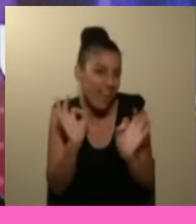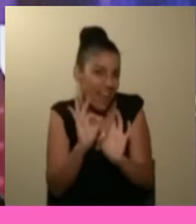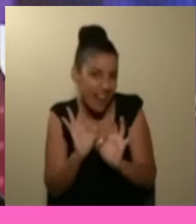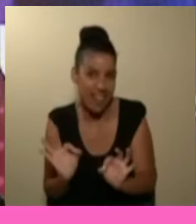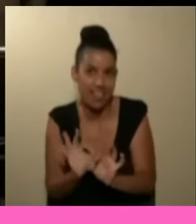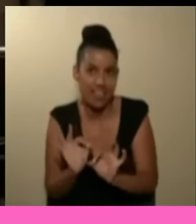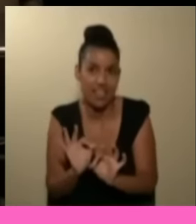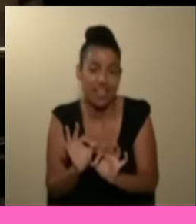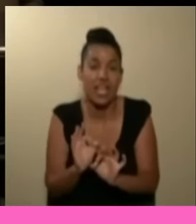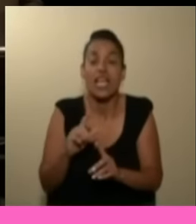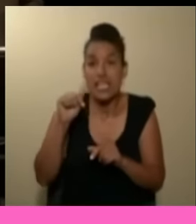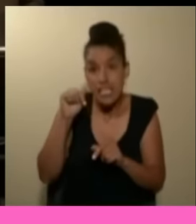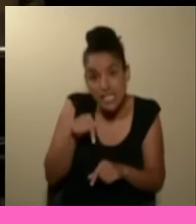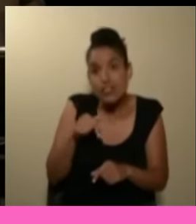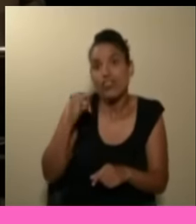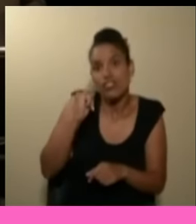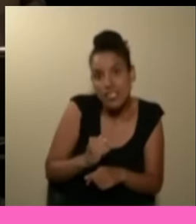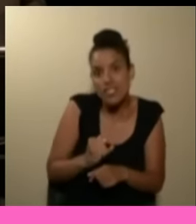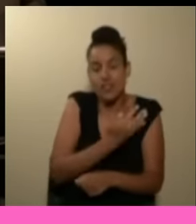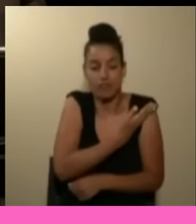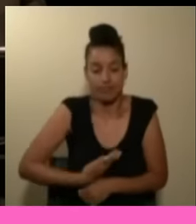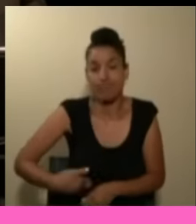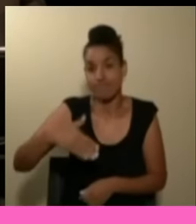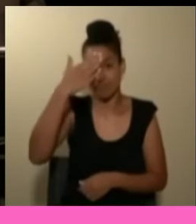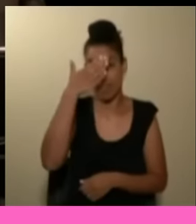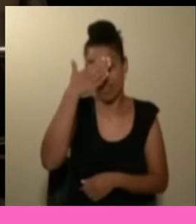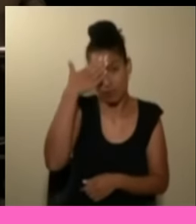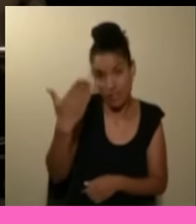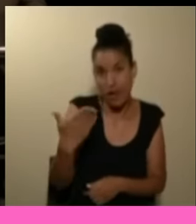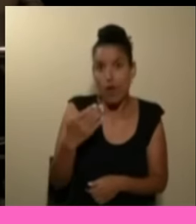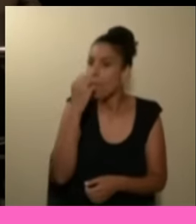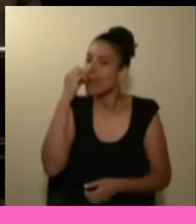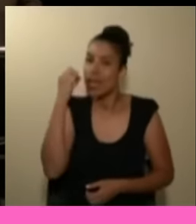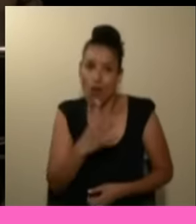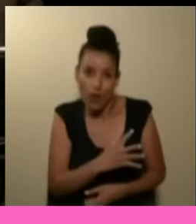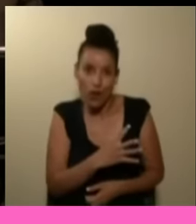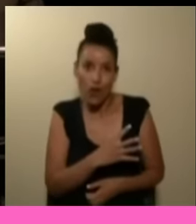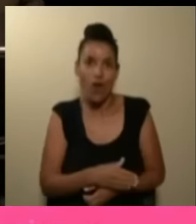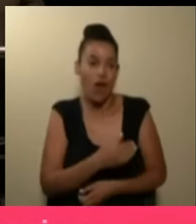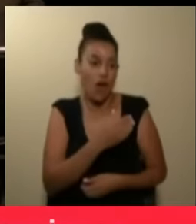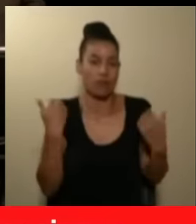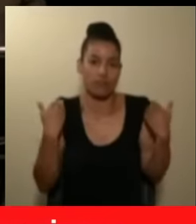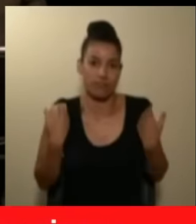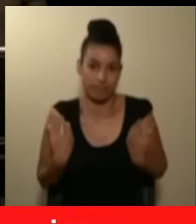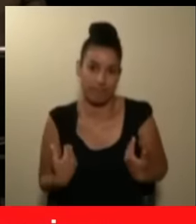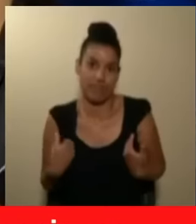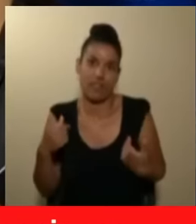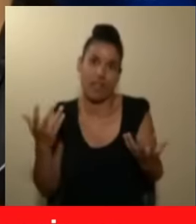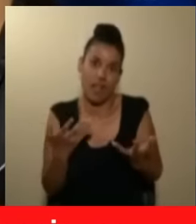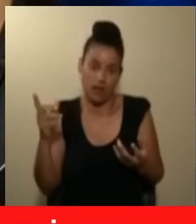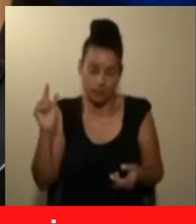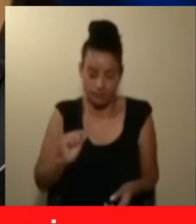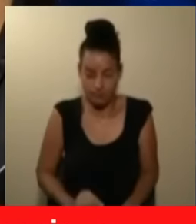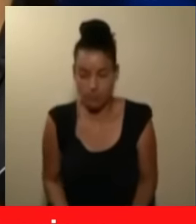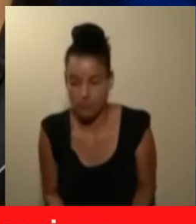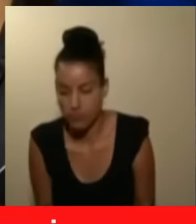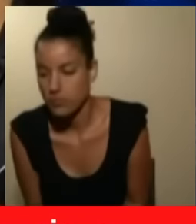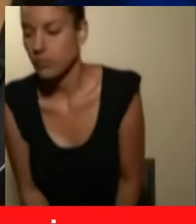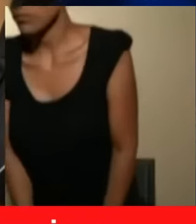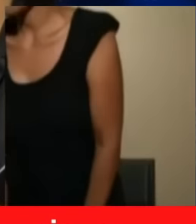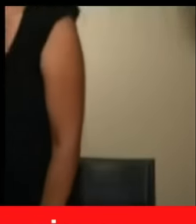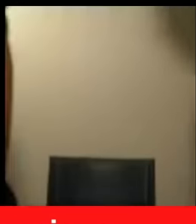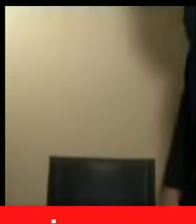los gobiernos anteriores y ahora los salarios vuelven a caer, los chalecos vencidos no se están reponiendo, etc. Muy bien. Senador Benavides,